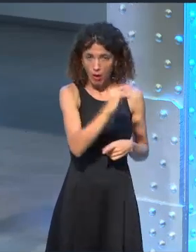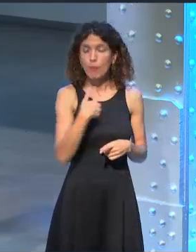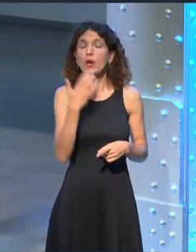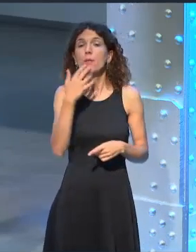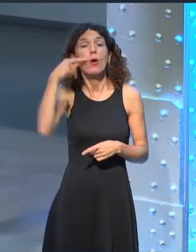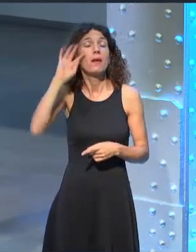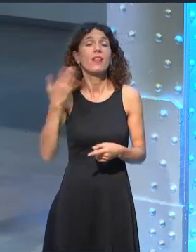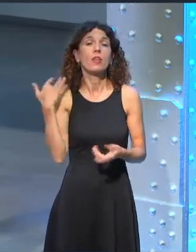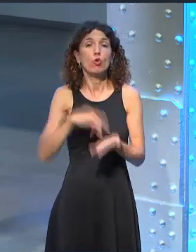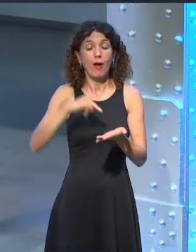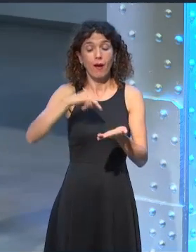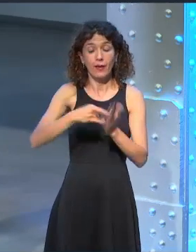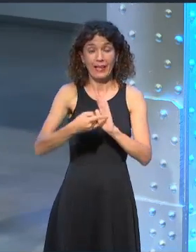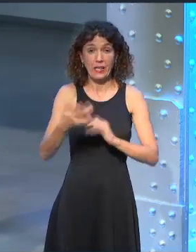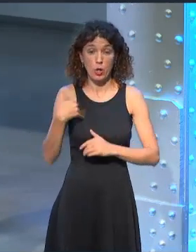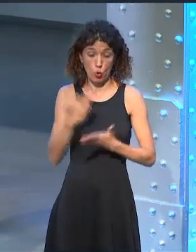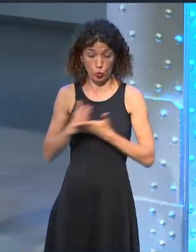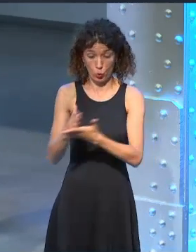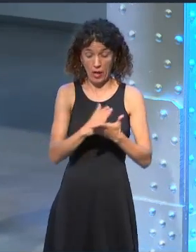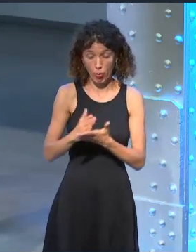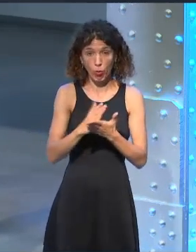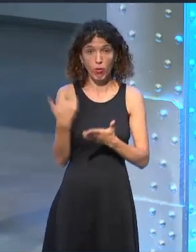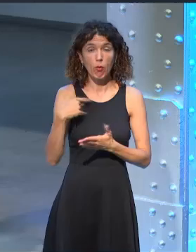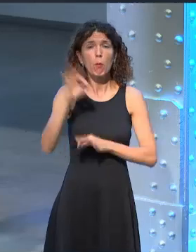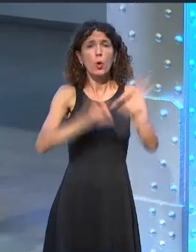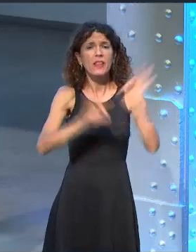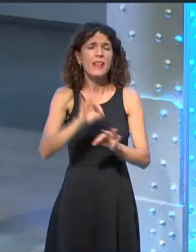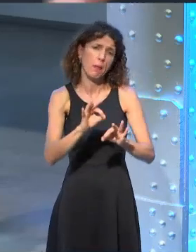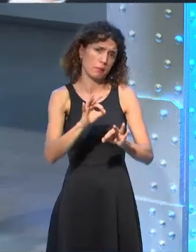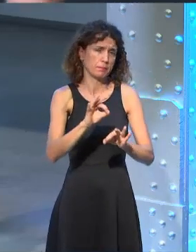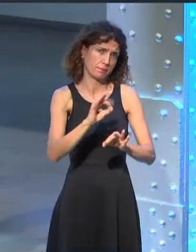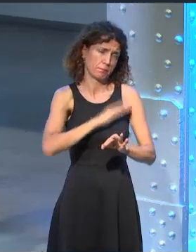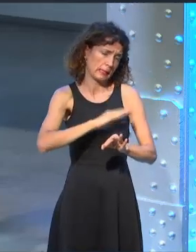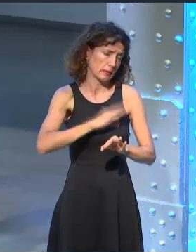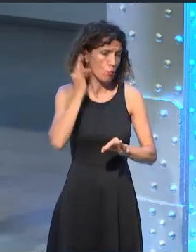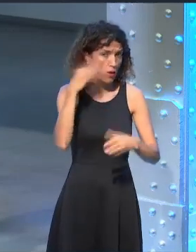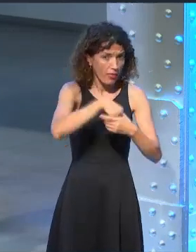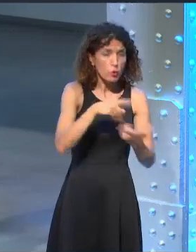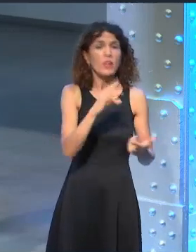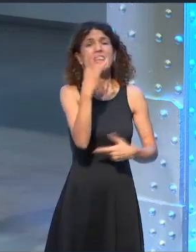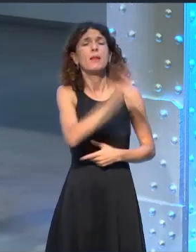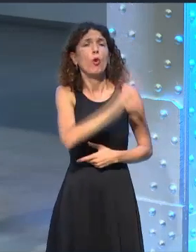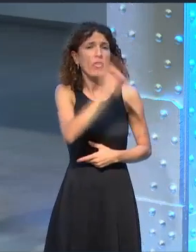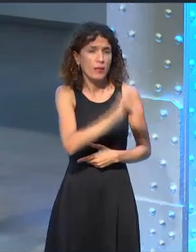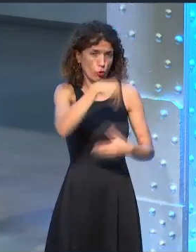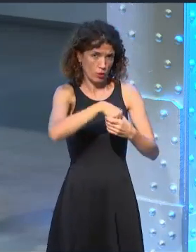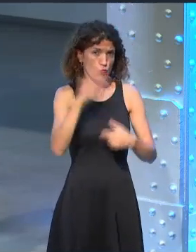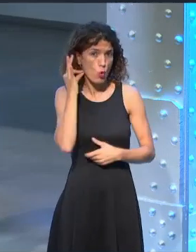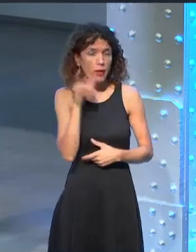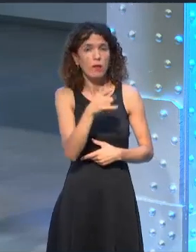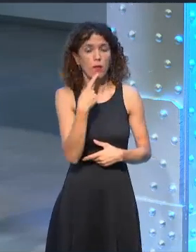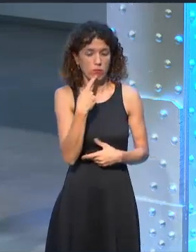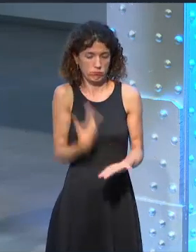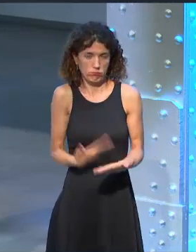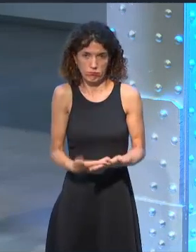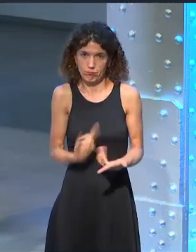sí estudié una ingeniería y pues había un porcentaje significativo de mujeres, ¿no? Por lo que estoy viendo, un 30%, os puedo